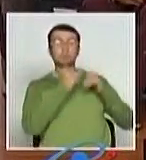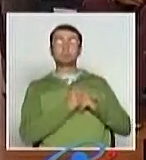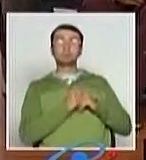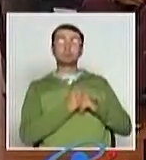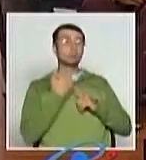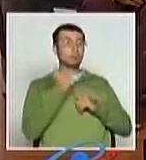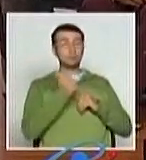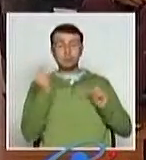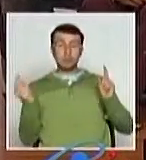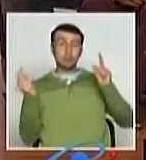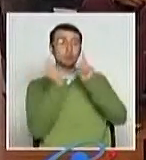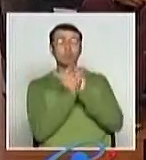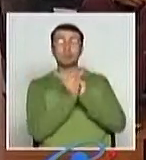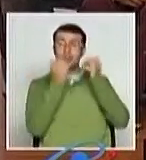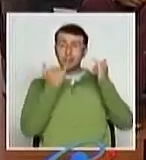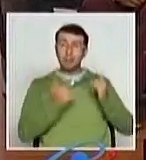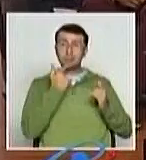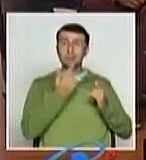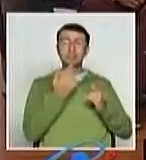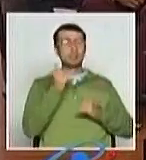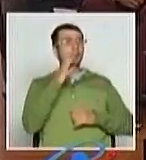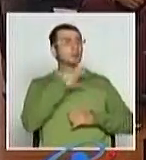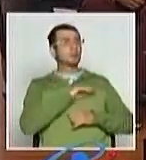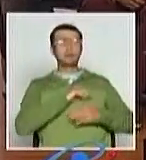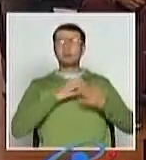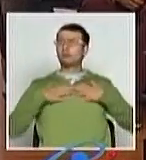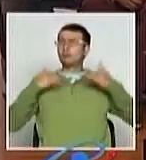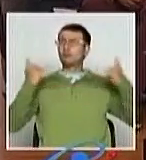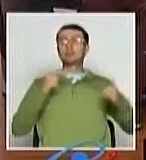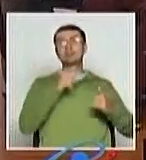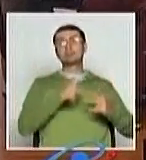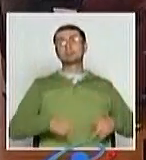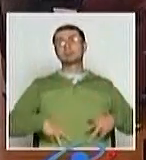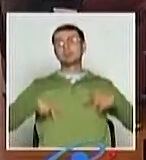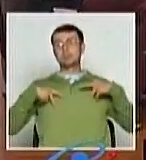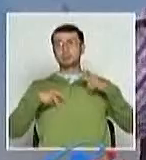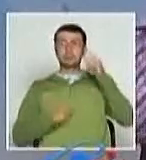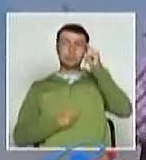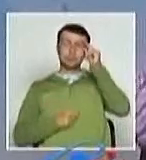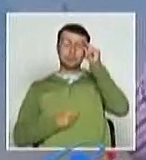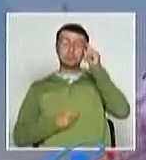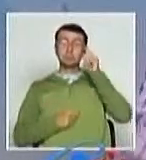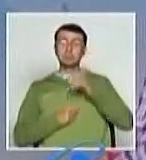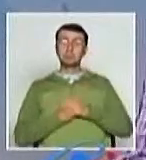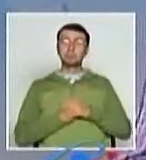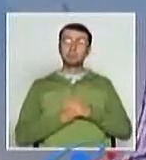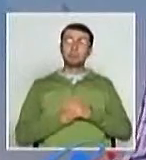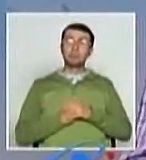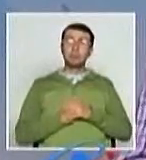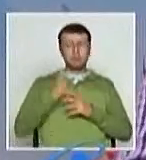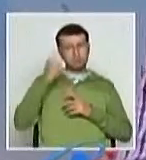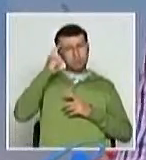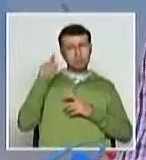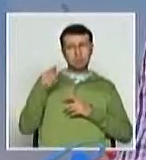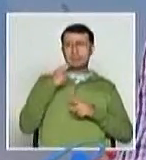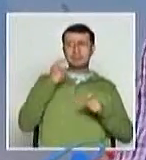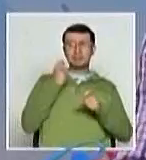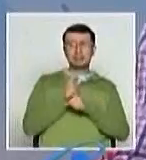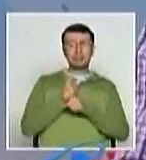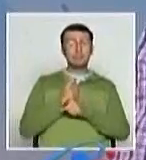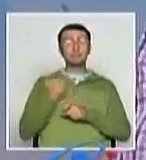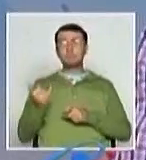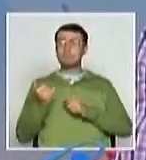encuentre lo que se llama hoy en día gozo y placer por la vida A mí me parece tan tan difícil el tema de la lección